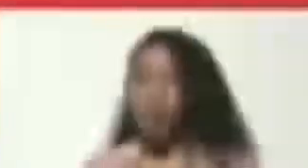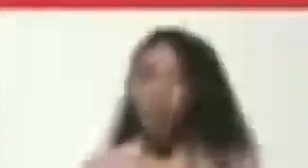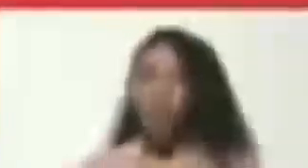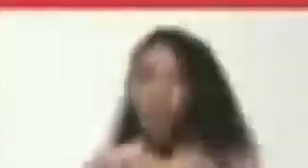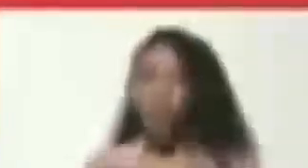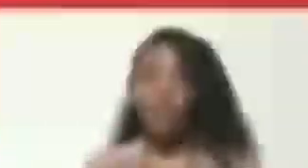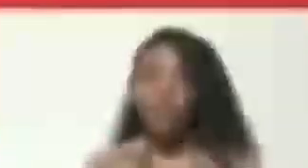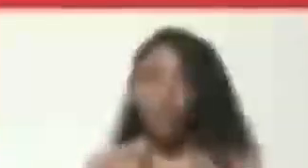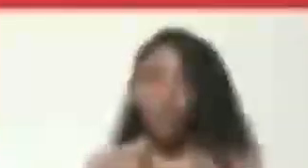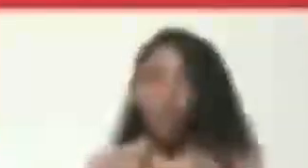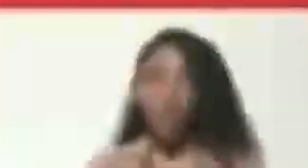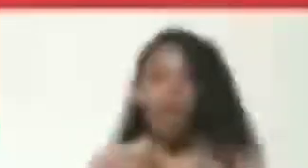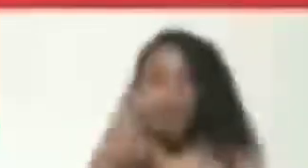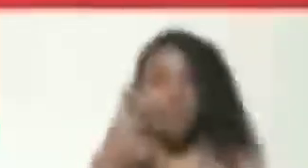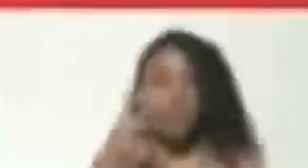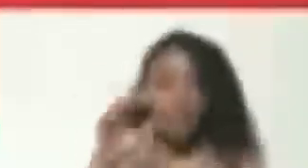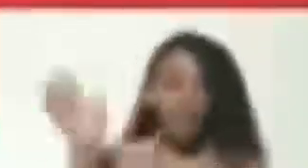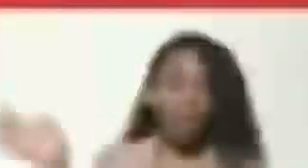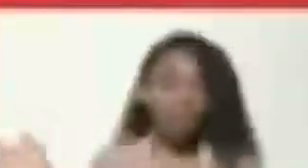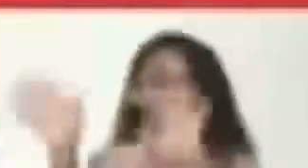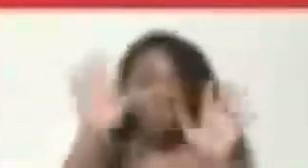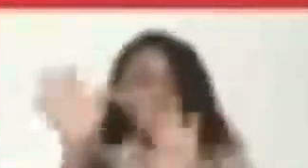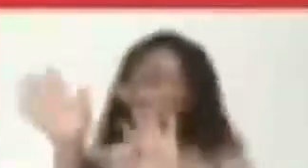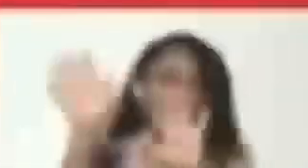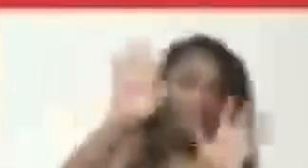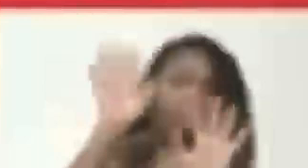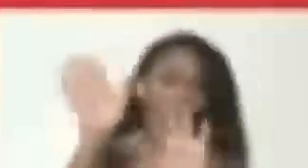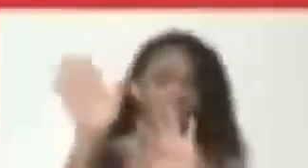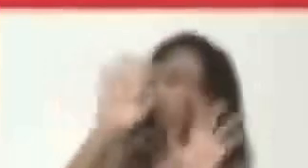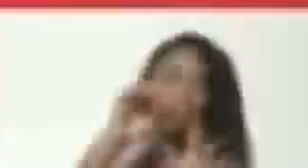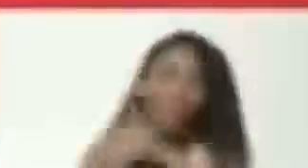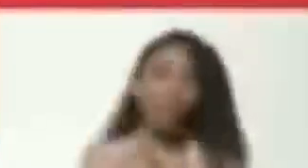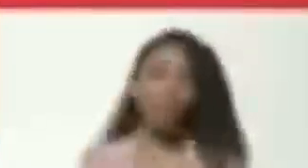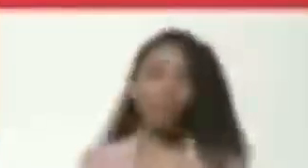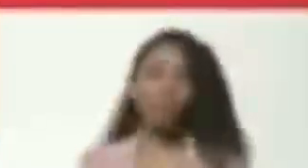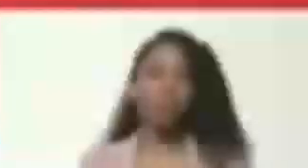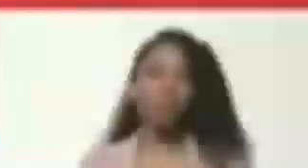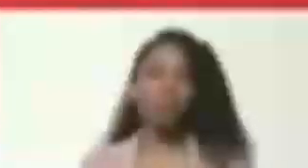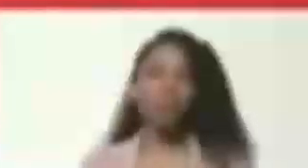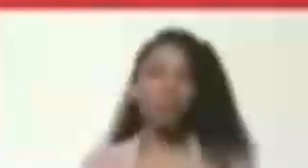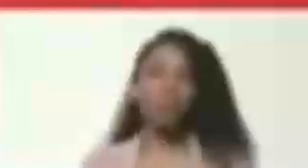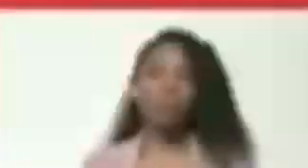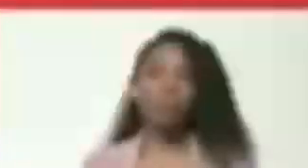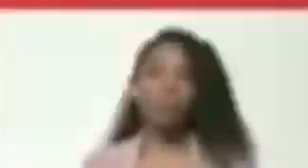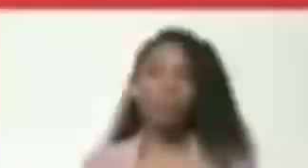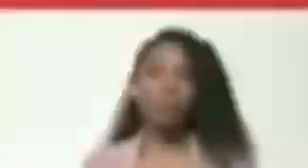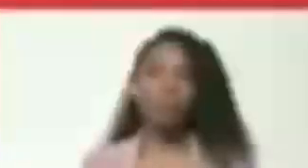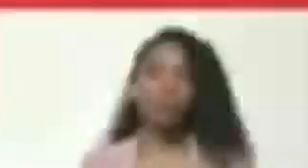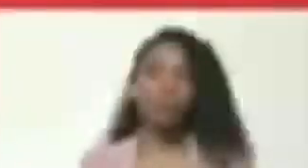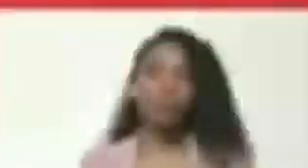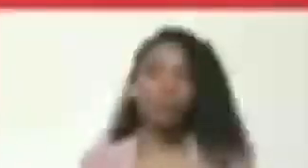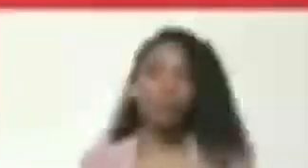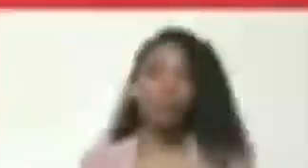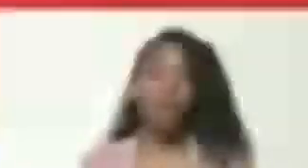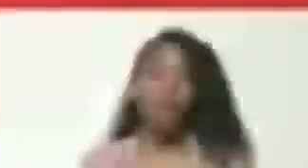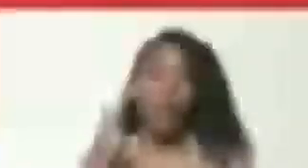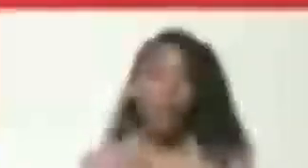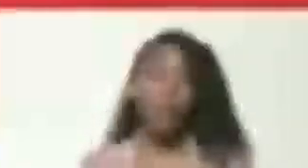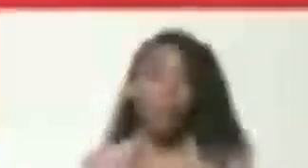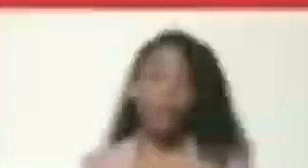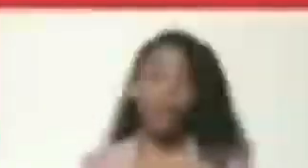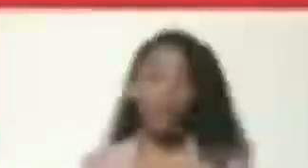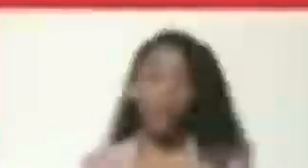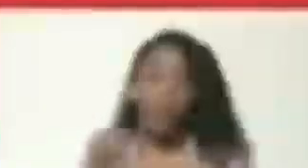diseñada, que sea rápida, que se le responda el servicio de soporte, que sea rápido y que sobre todas las